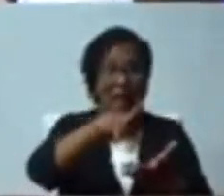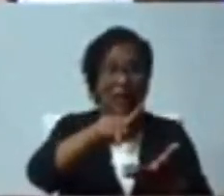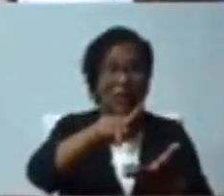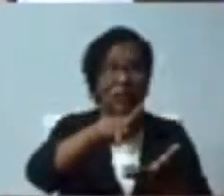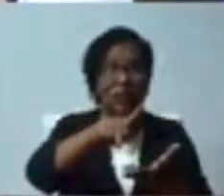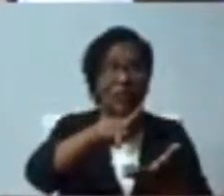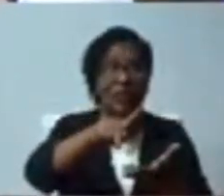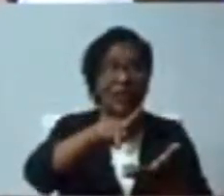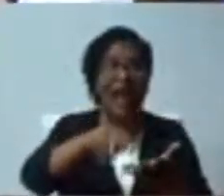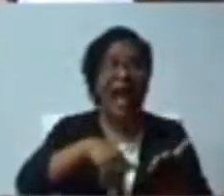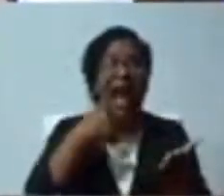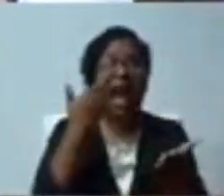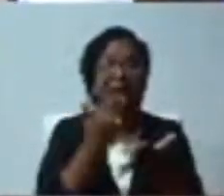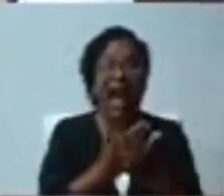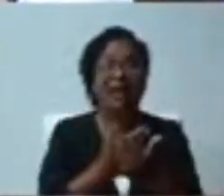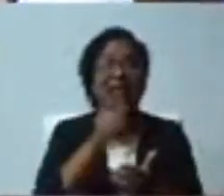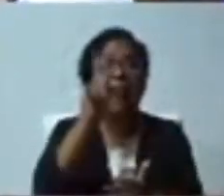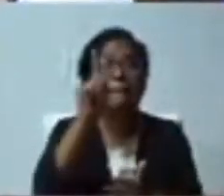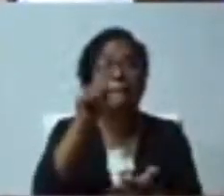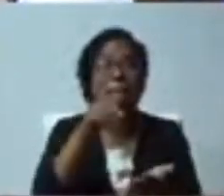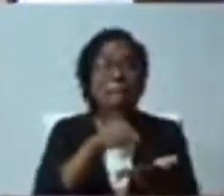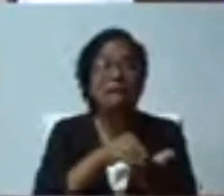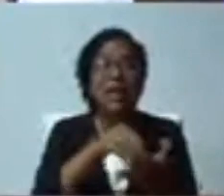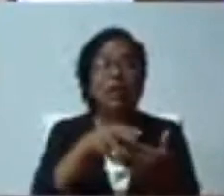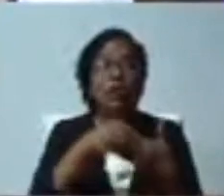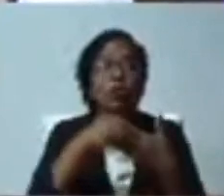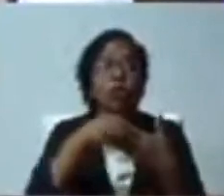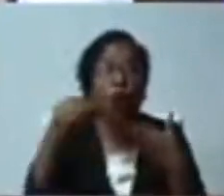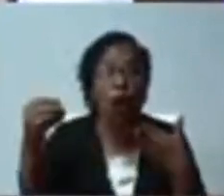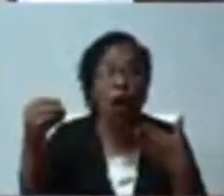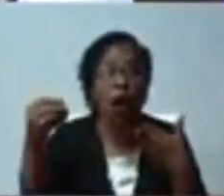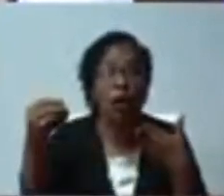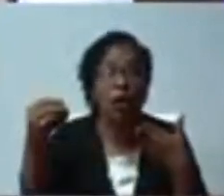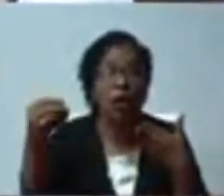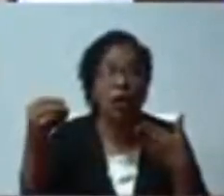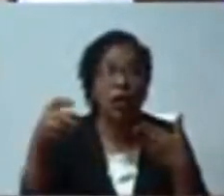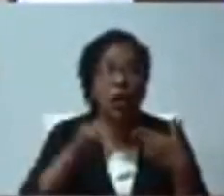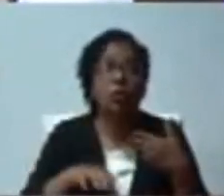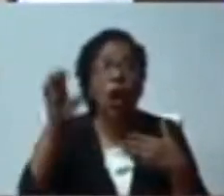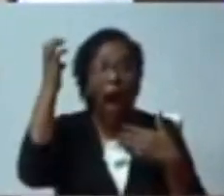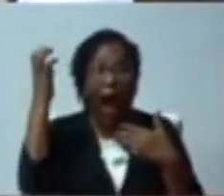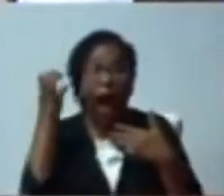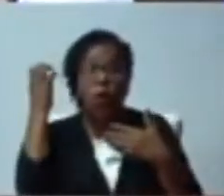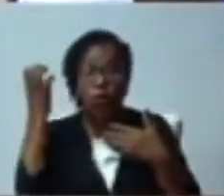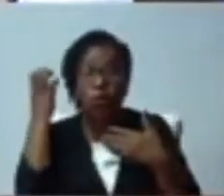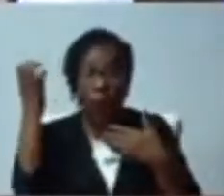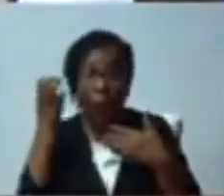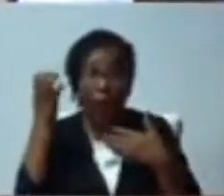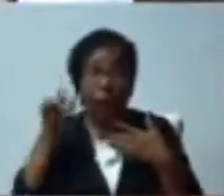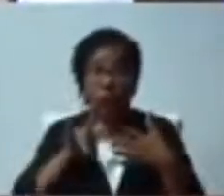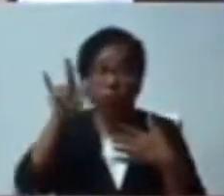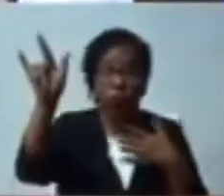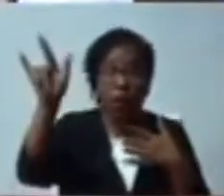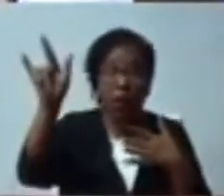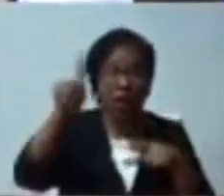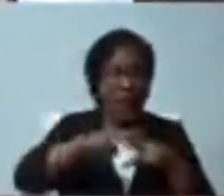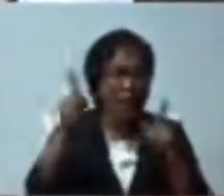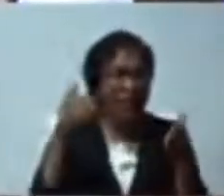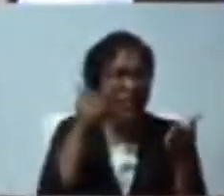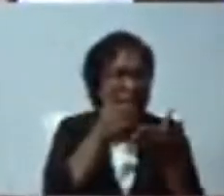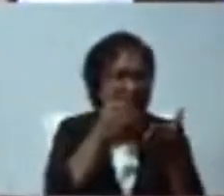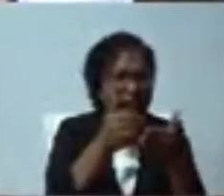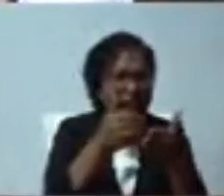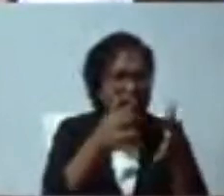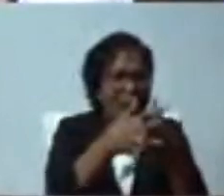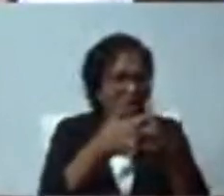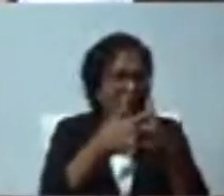pagar hasta cerca de $1,000, que es lo que cuesta un vuelo a Europa. Entonces,